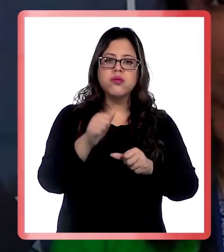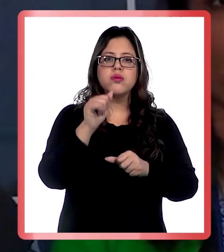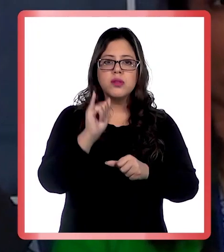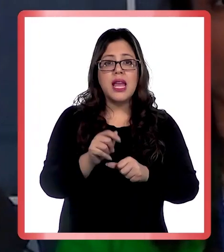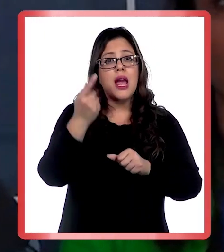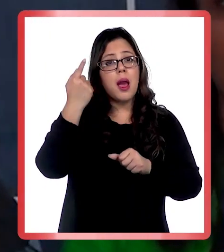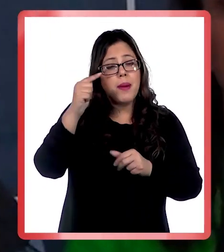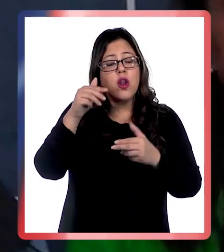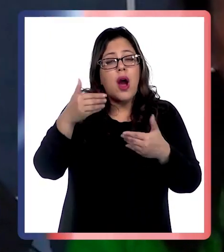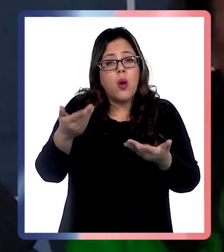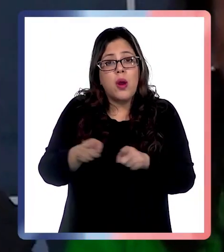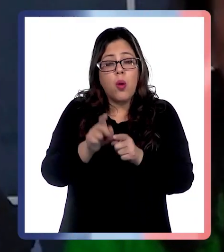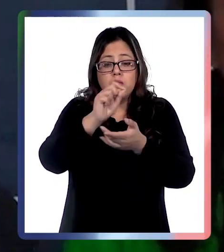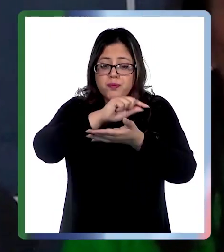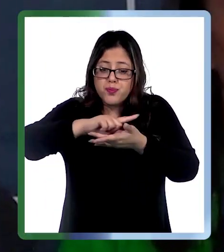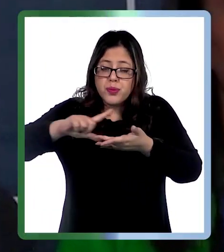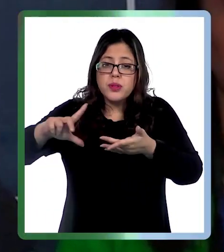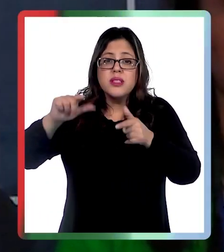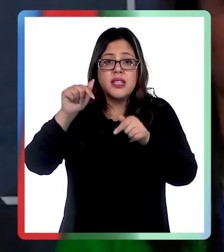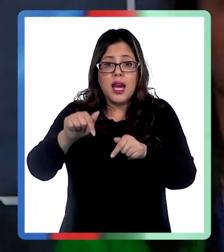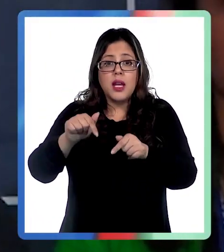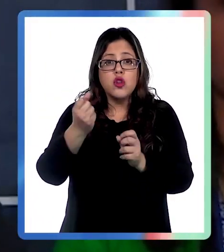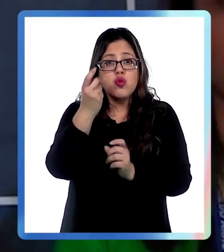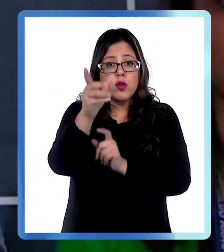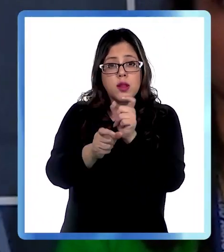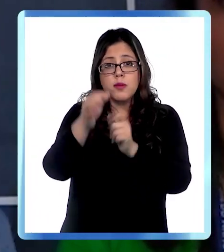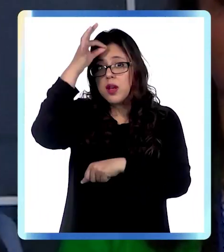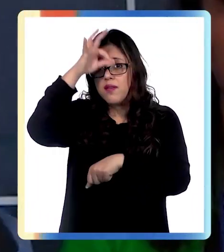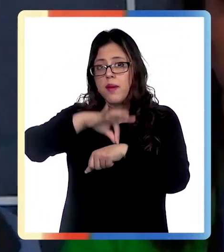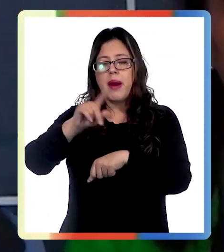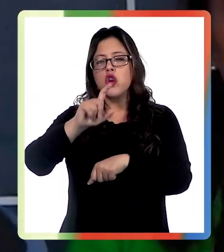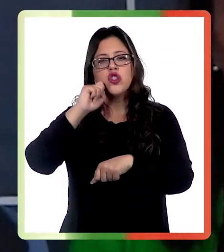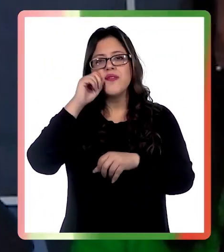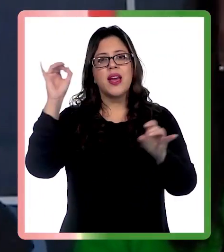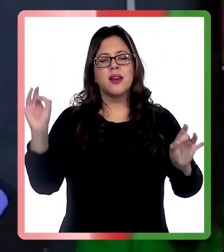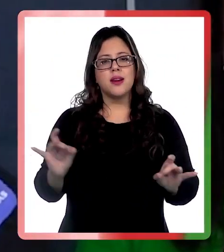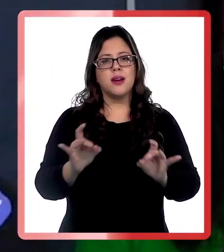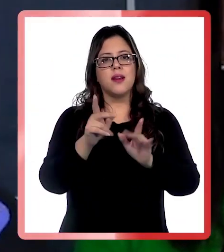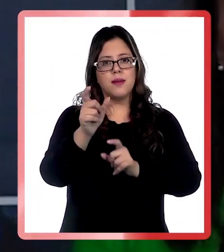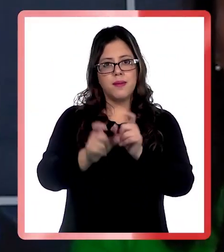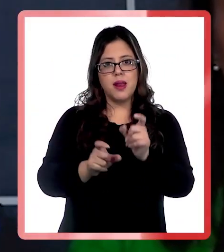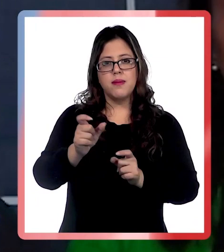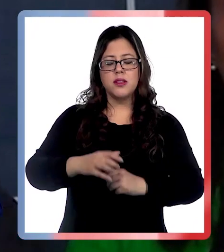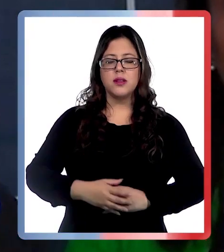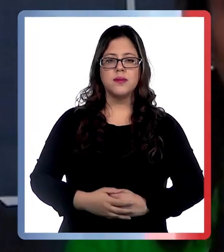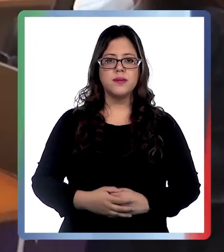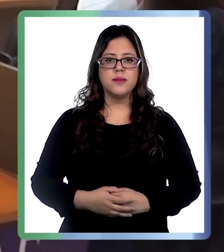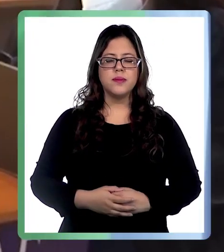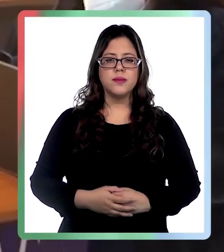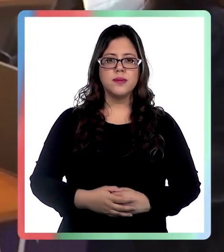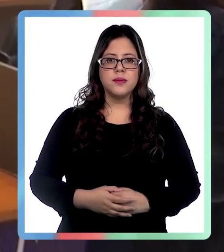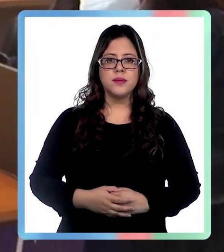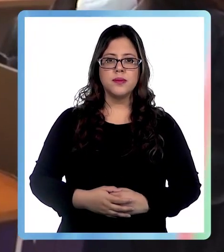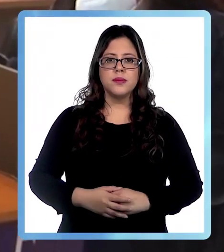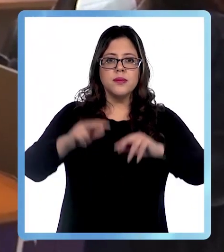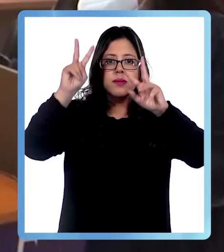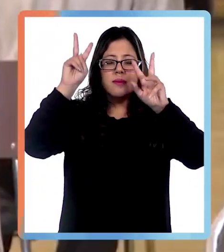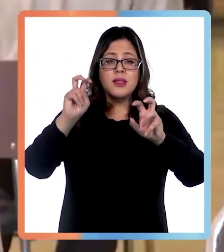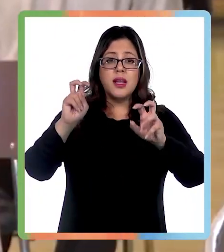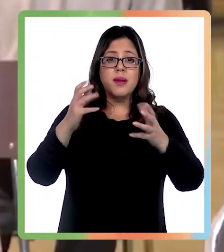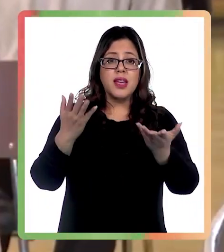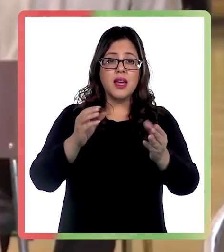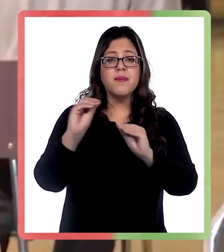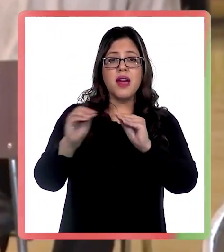pero a pesar de que ha habido aumento de casos estos casos no han revestido un agravamiento de las personas la autoridad